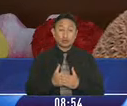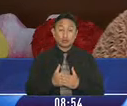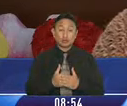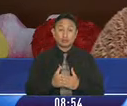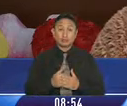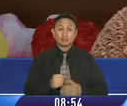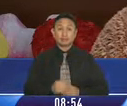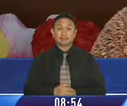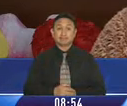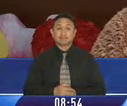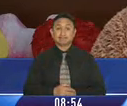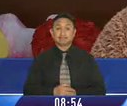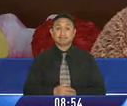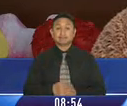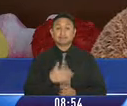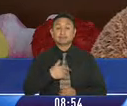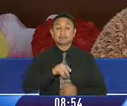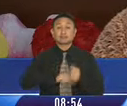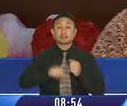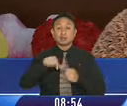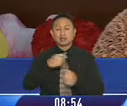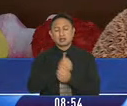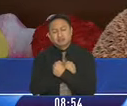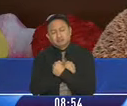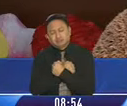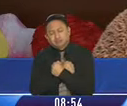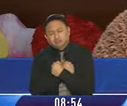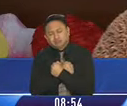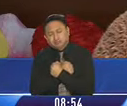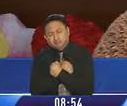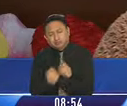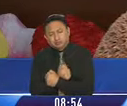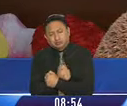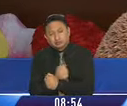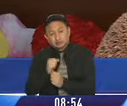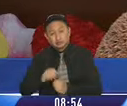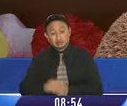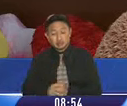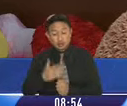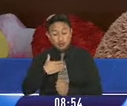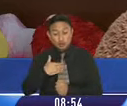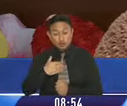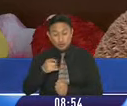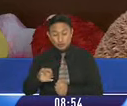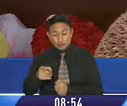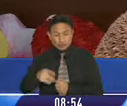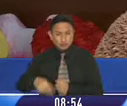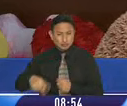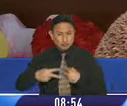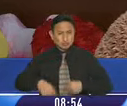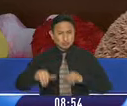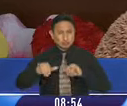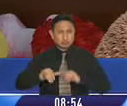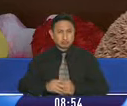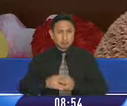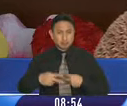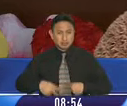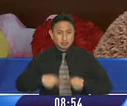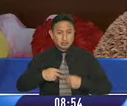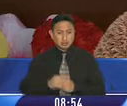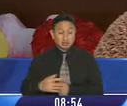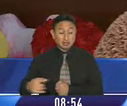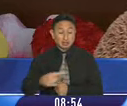batalla. Porque a nuestra hija la amábamos, a nuestra hija daríamos nuestra vida por ellos, por nuestros hijos que no